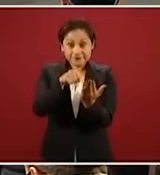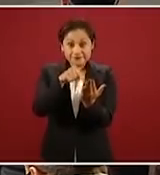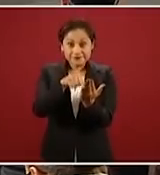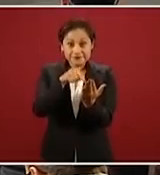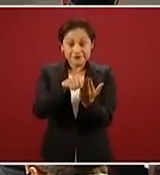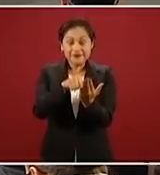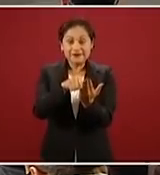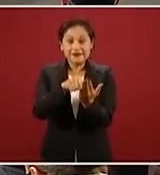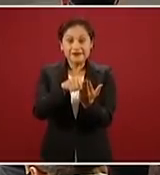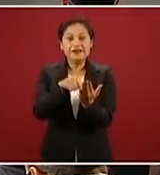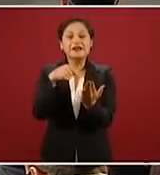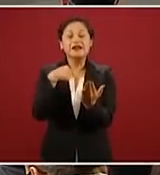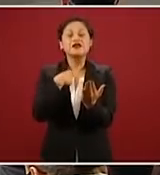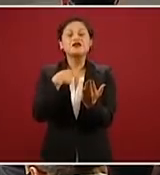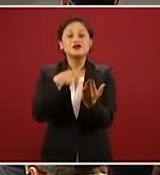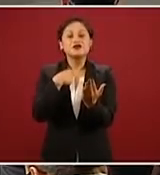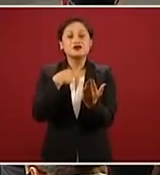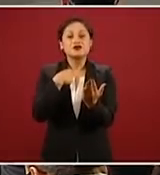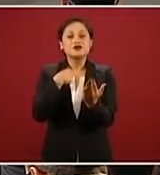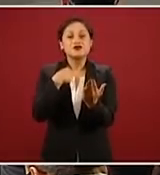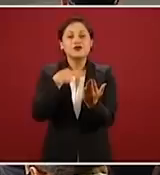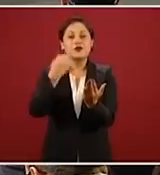aprendí a leer,